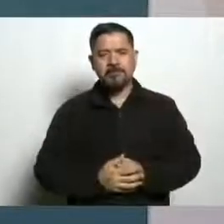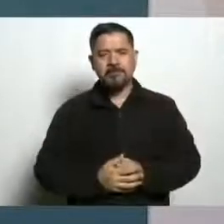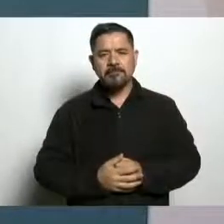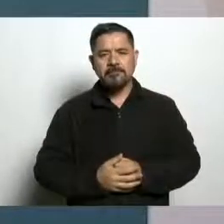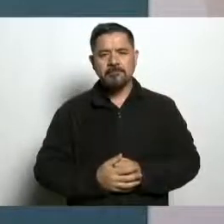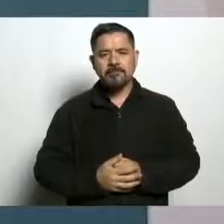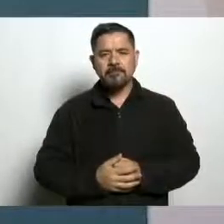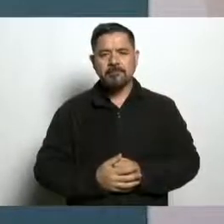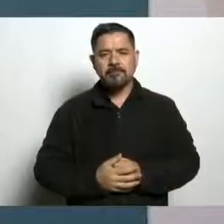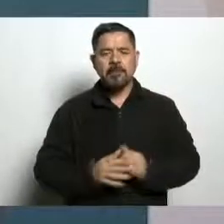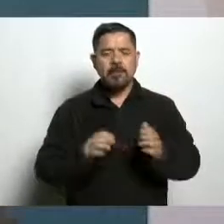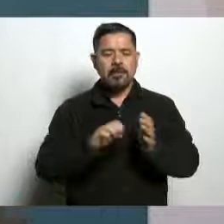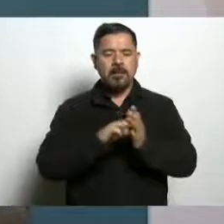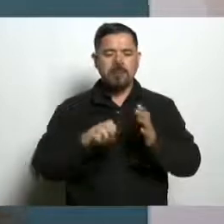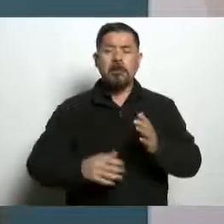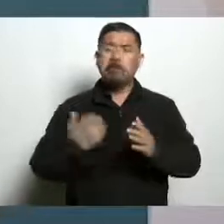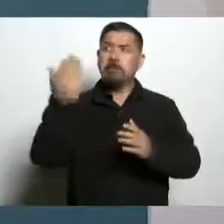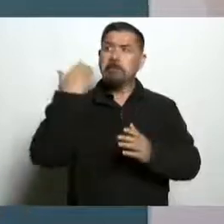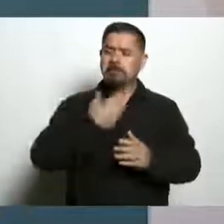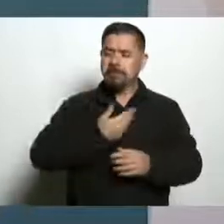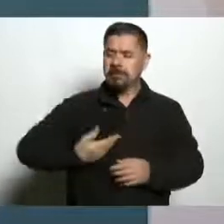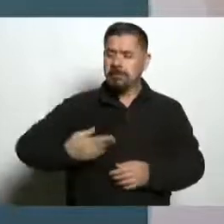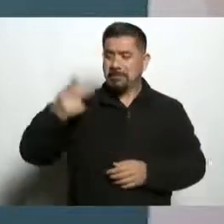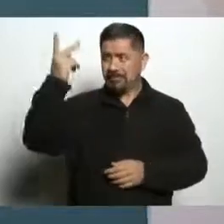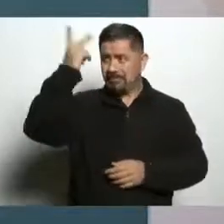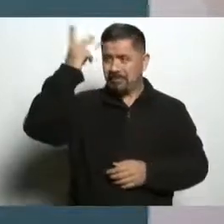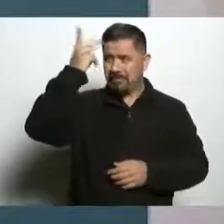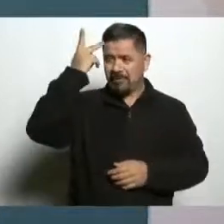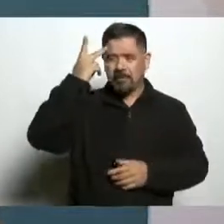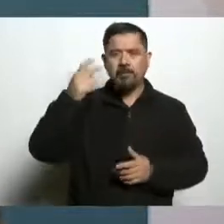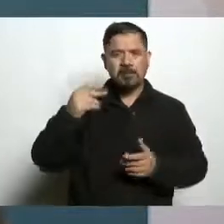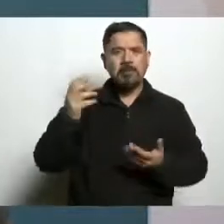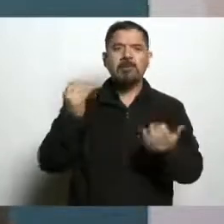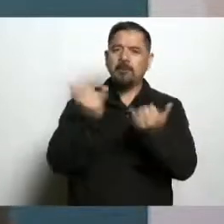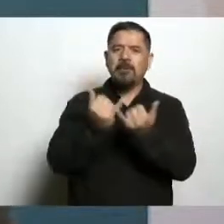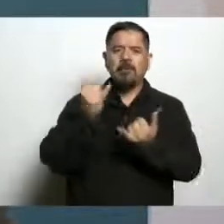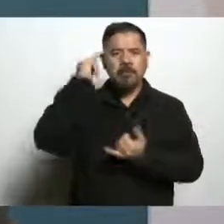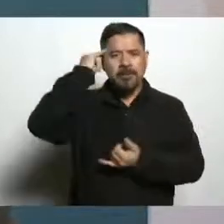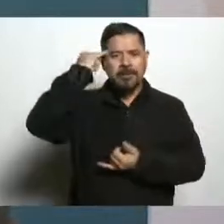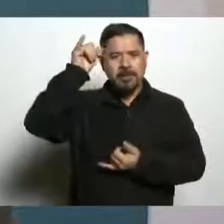Como durante el Porfiriato los yaquis fueron reprimidos,